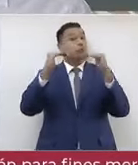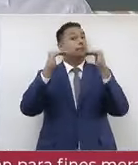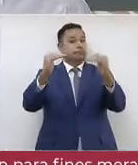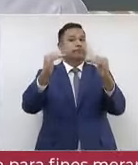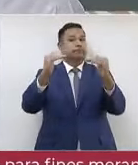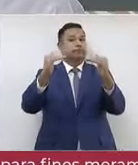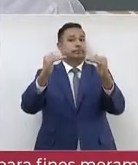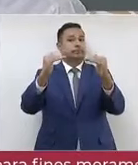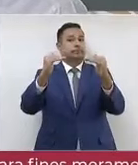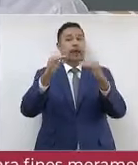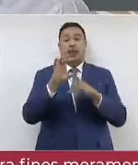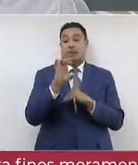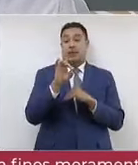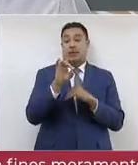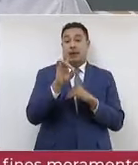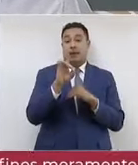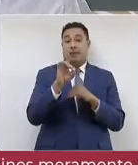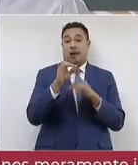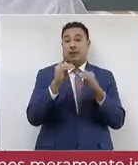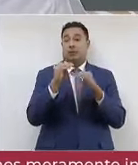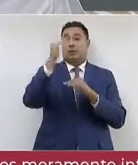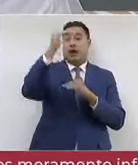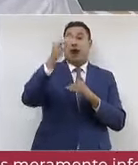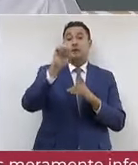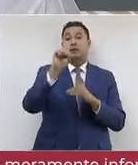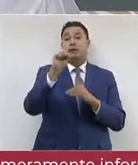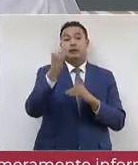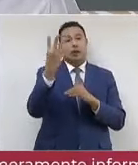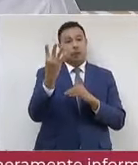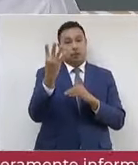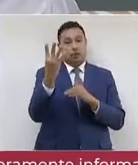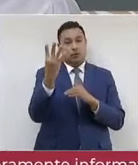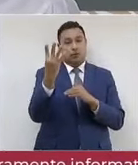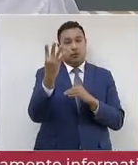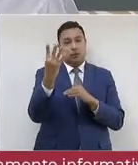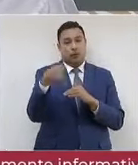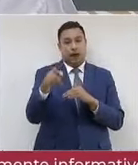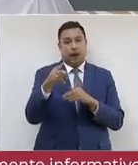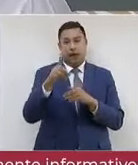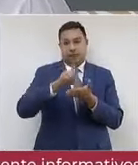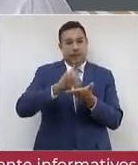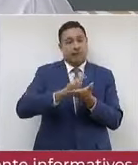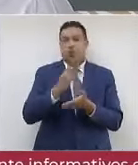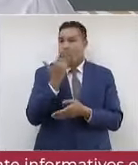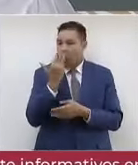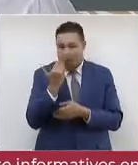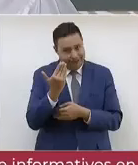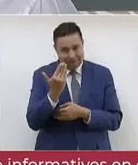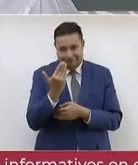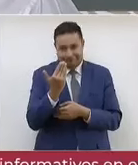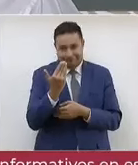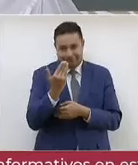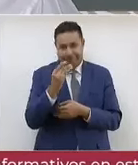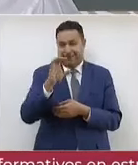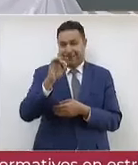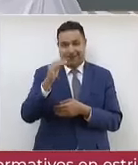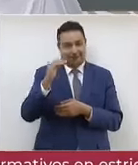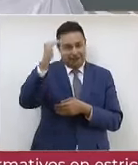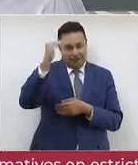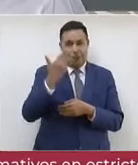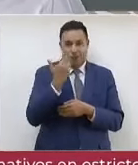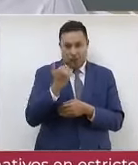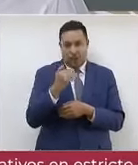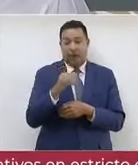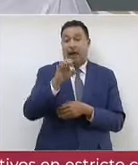de 30 a 64 los discapacitados no recibían nada. Ya